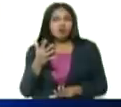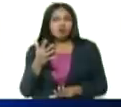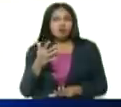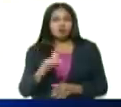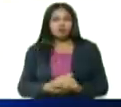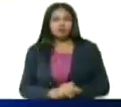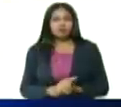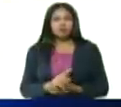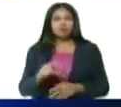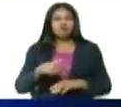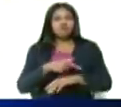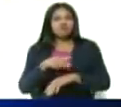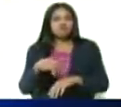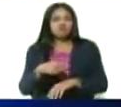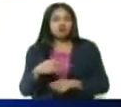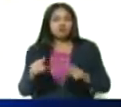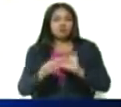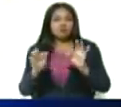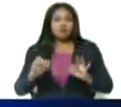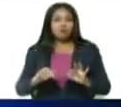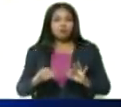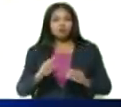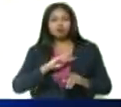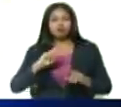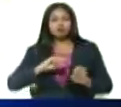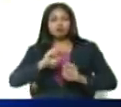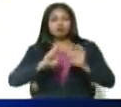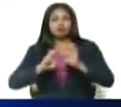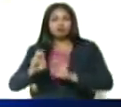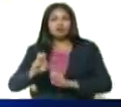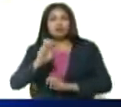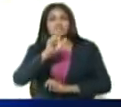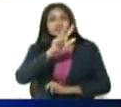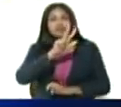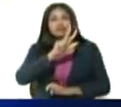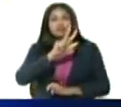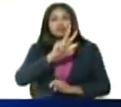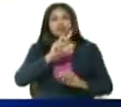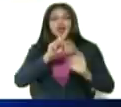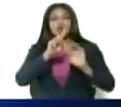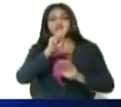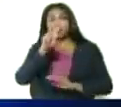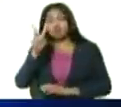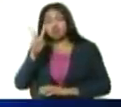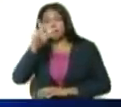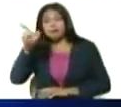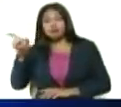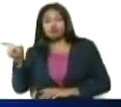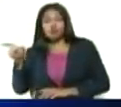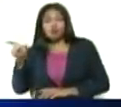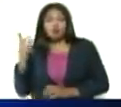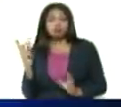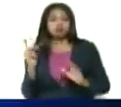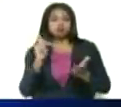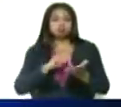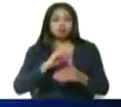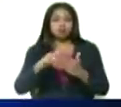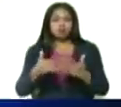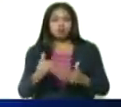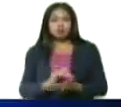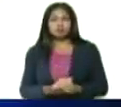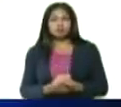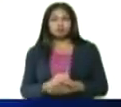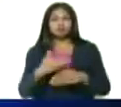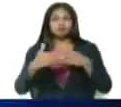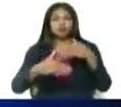hace unas horas, habíamos contabilizado unas 312 personas, están en tránsito,